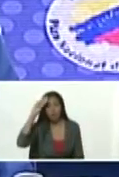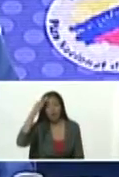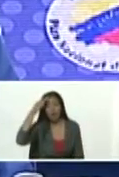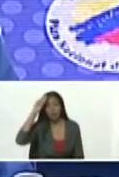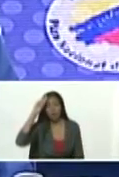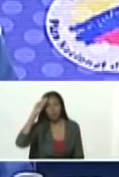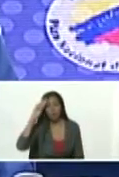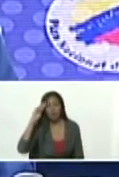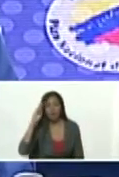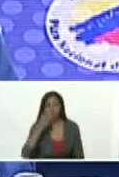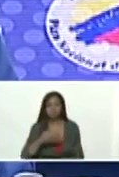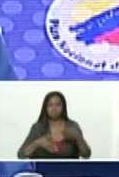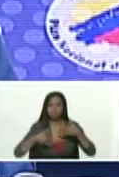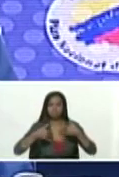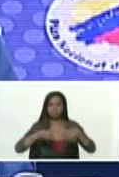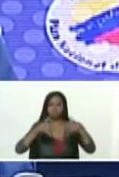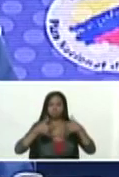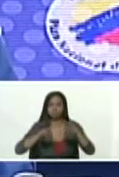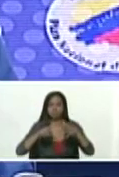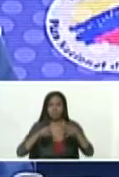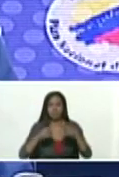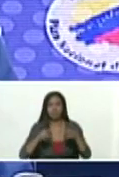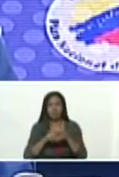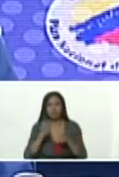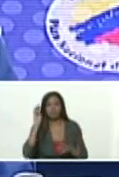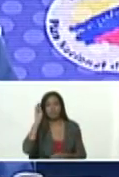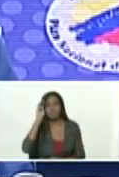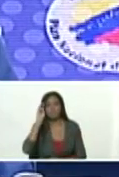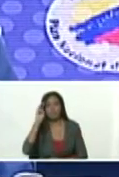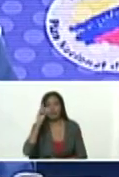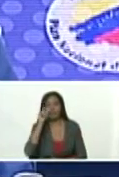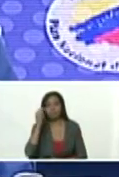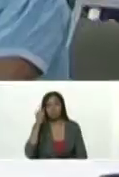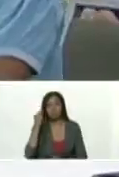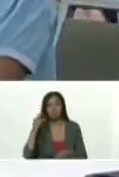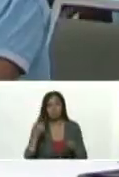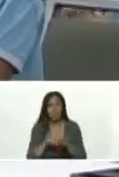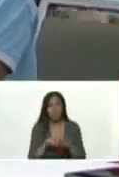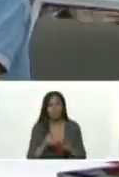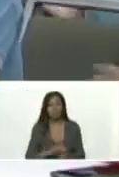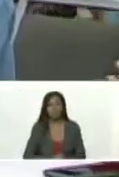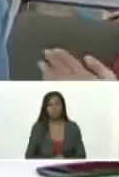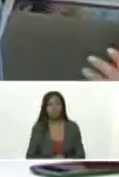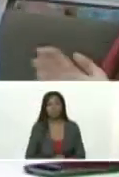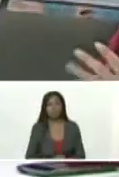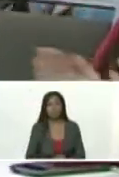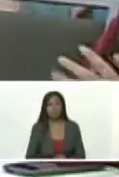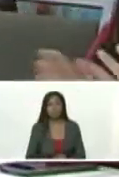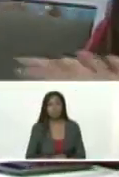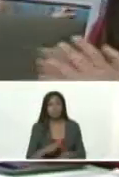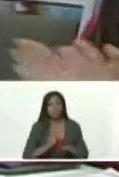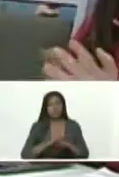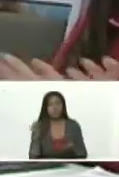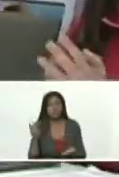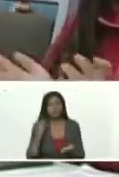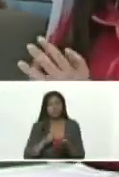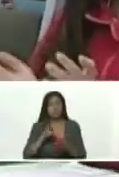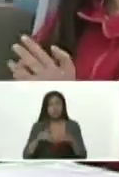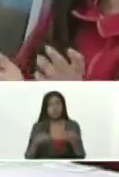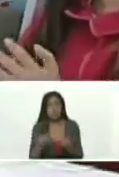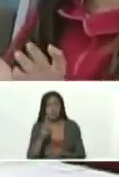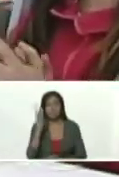a Cuba, al ejército de maestros y maestras que han estado